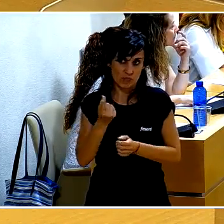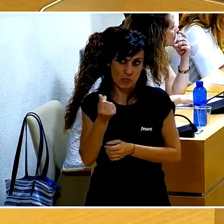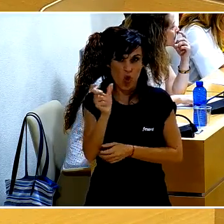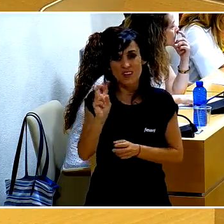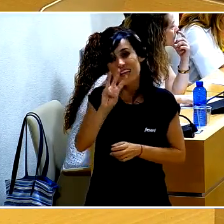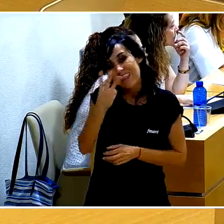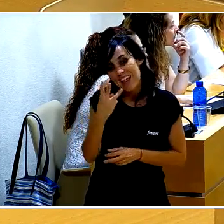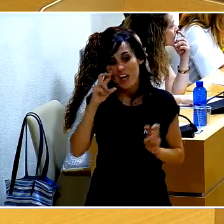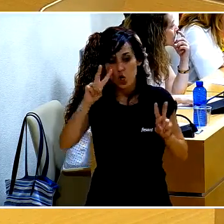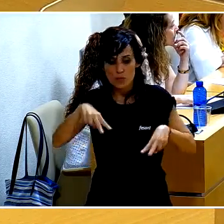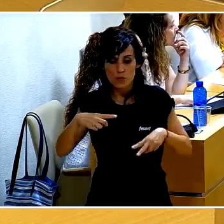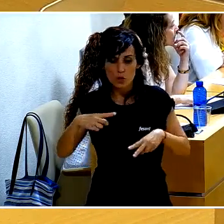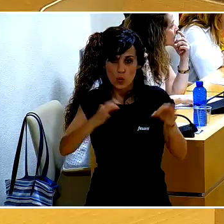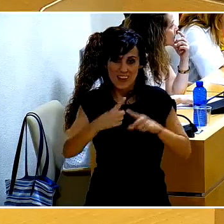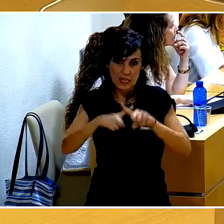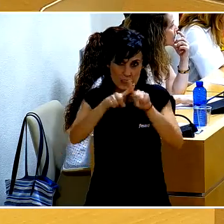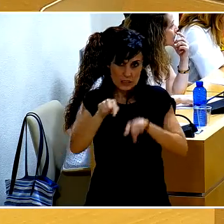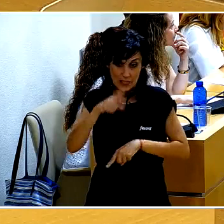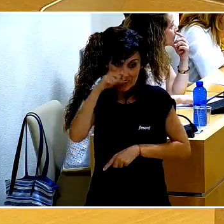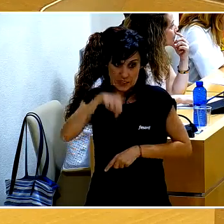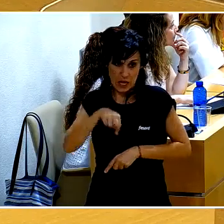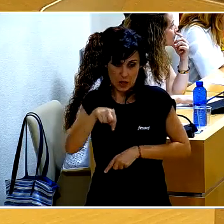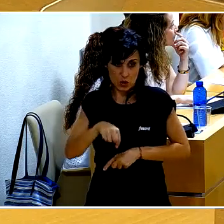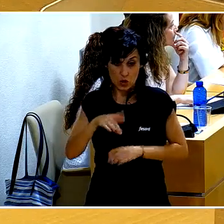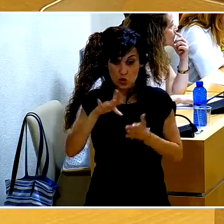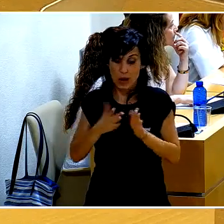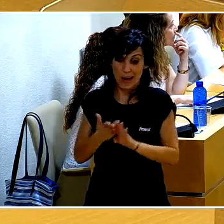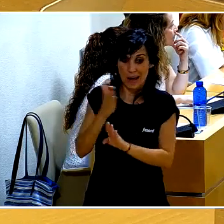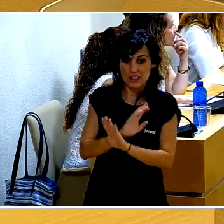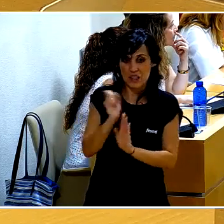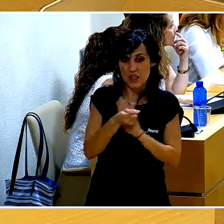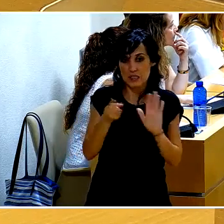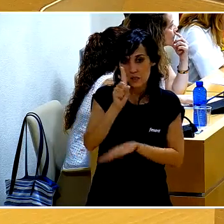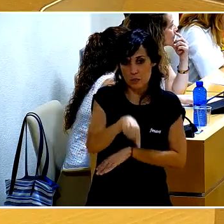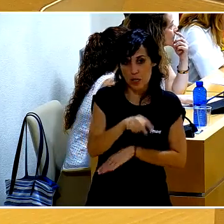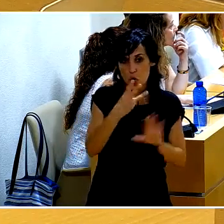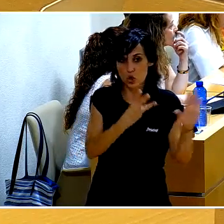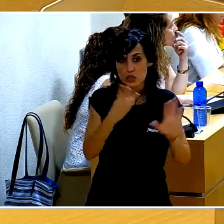reconocimiento extrajudicial que se hace este año. Hay uno anterior de